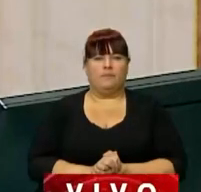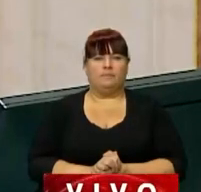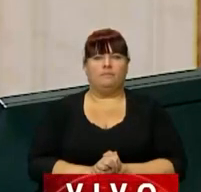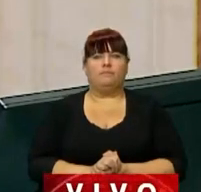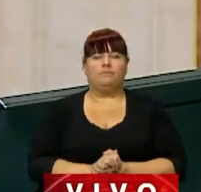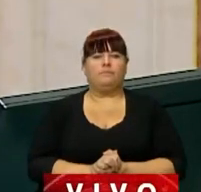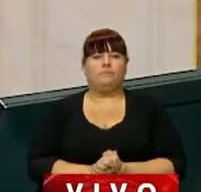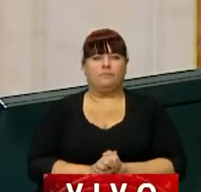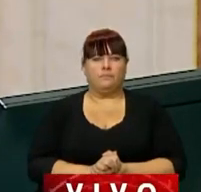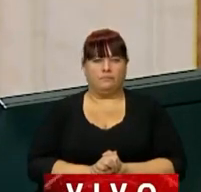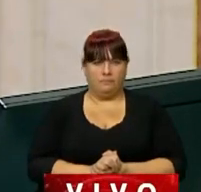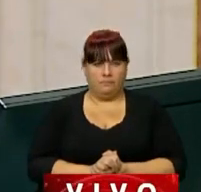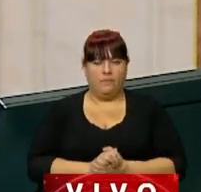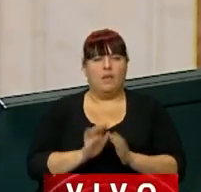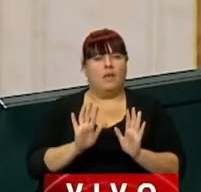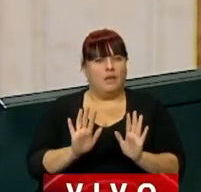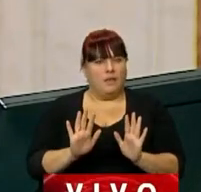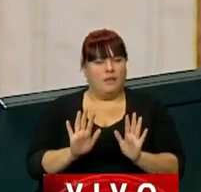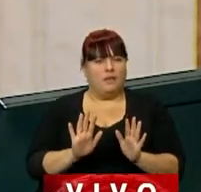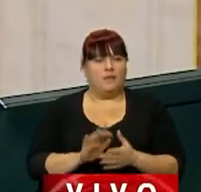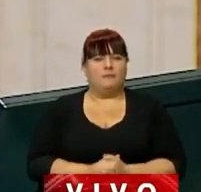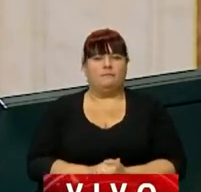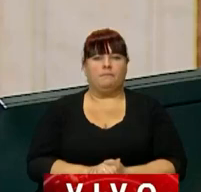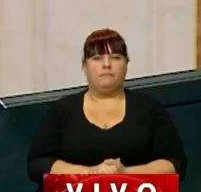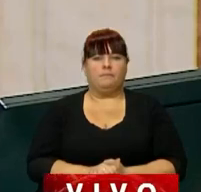es mire qué